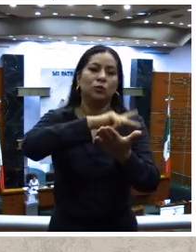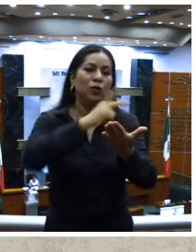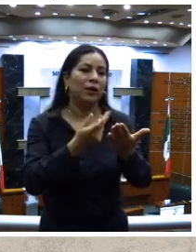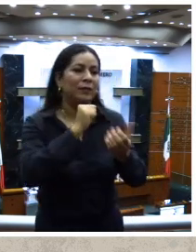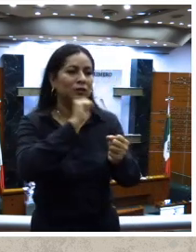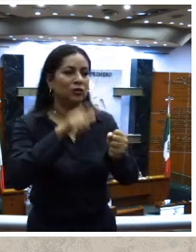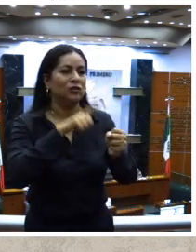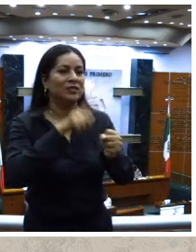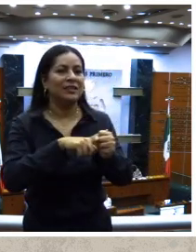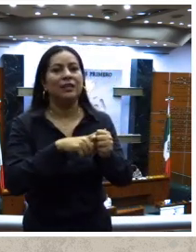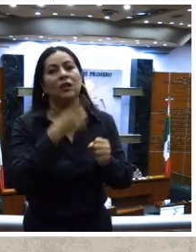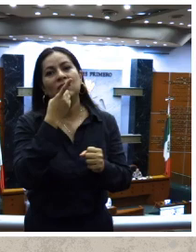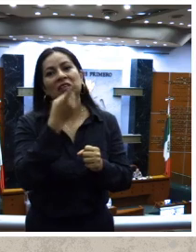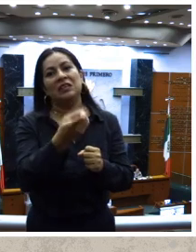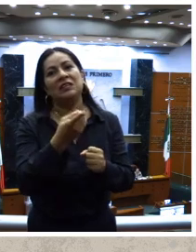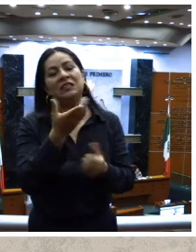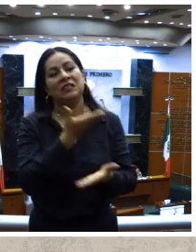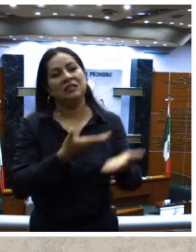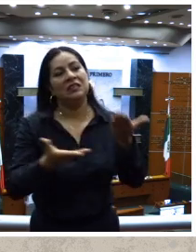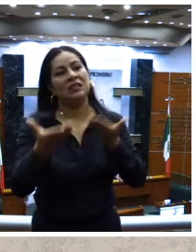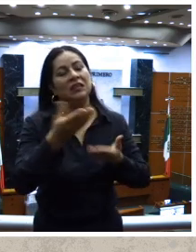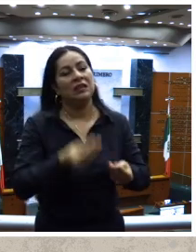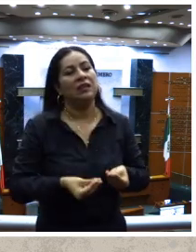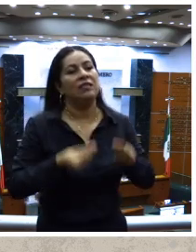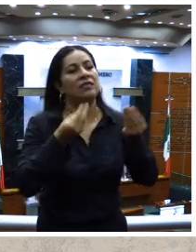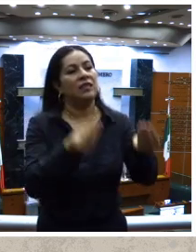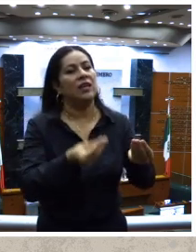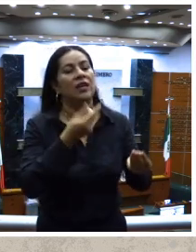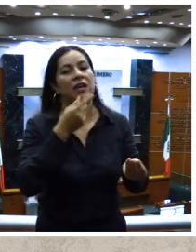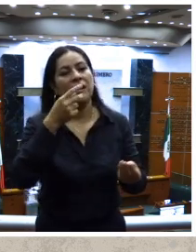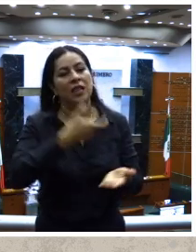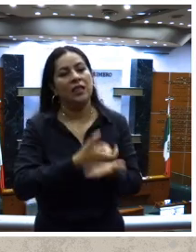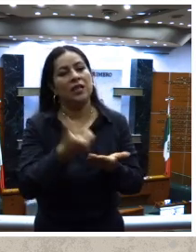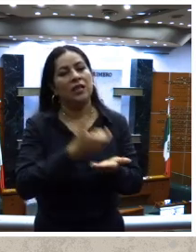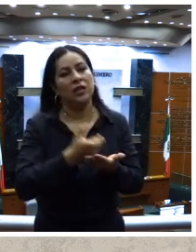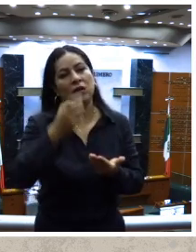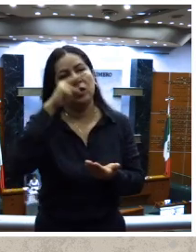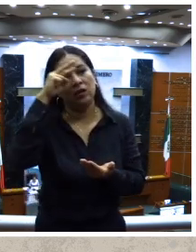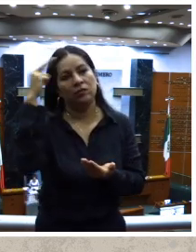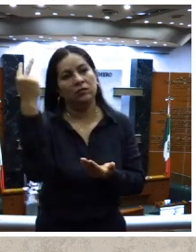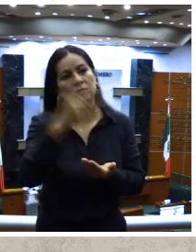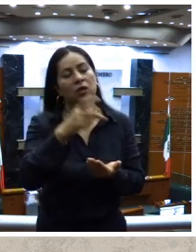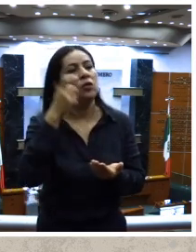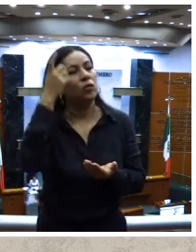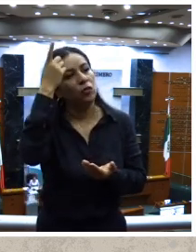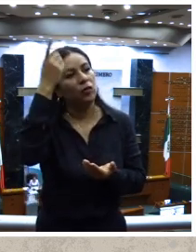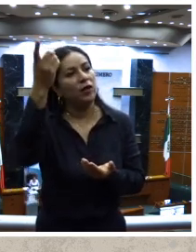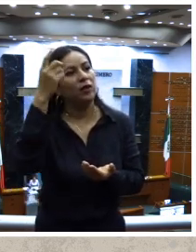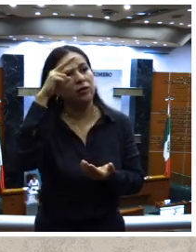sociales de los que se dice se reparte el dinero porque son de los mexicanos, de lo cual es cierto,